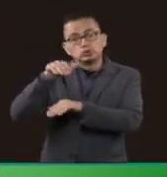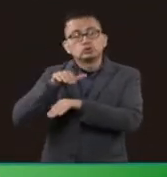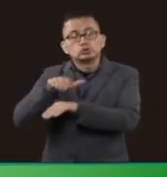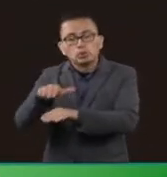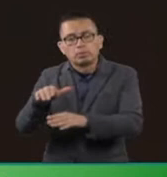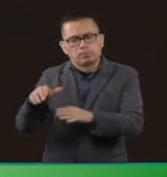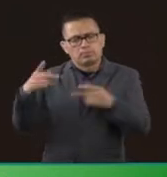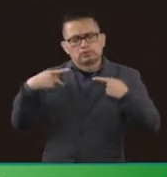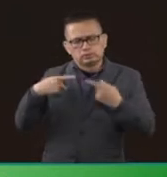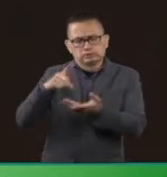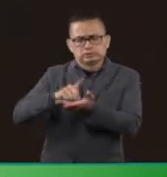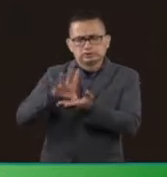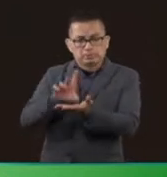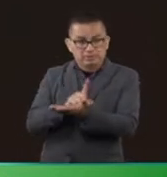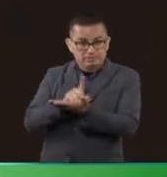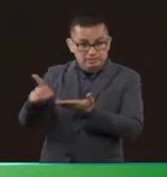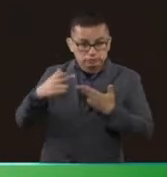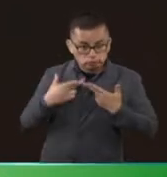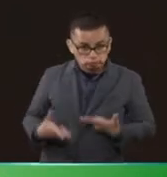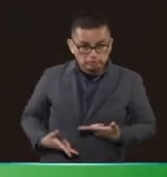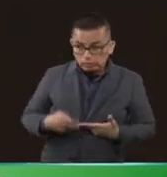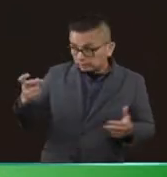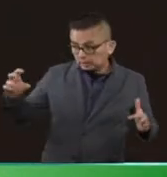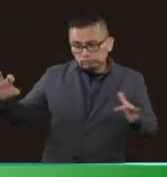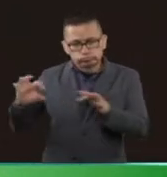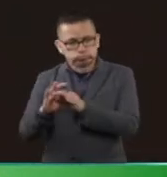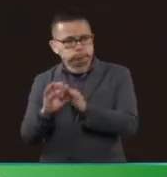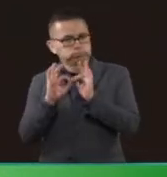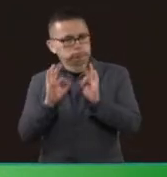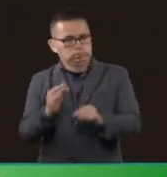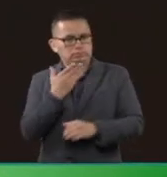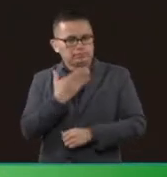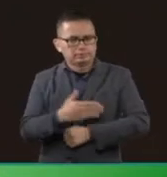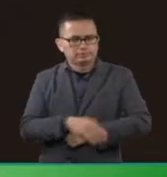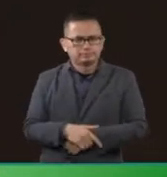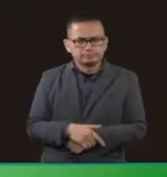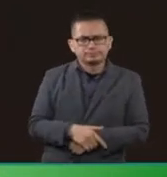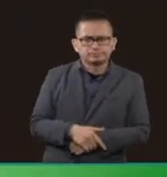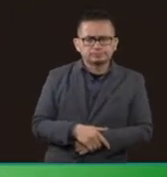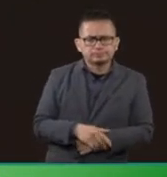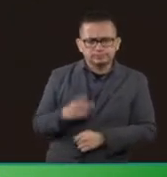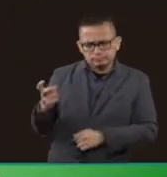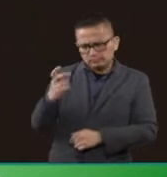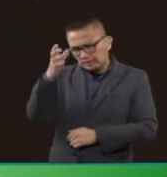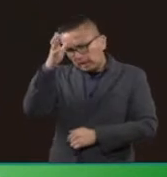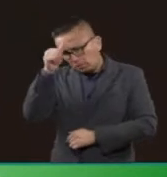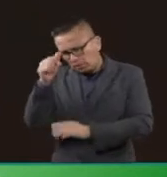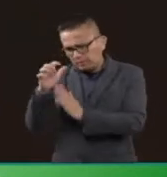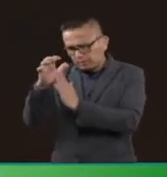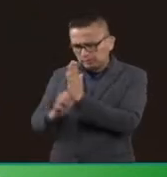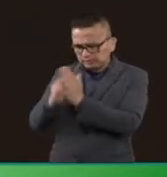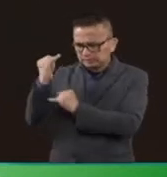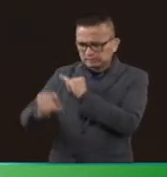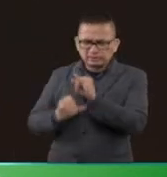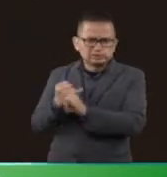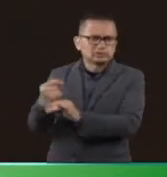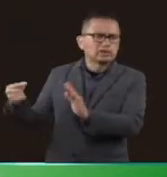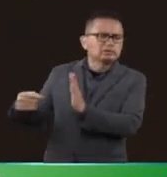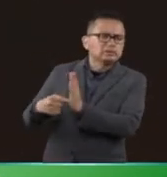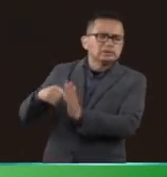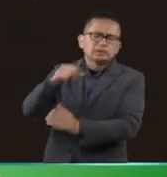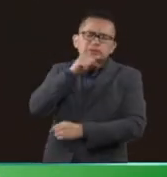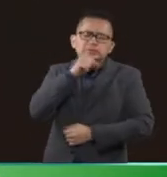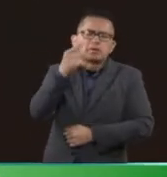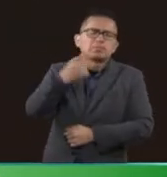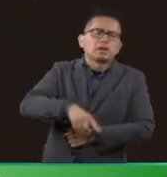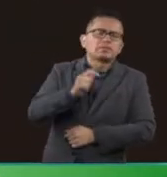personas con discapacidad dicha convención trata de romper la visión médico asistencialista